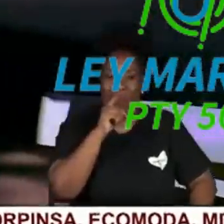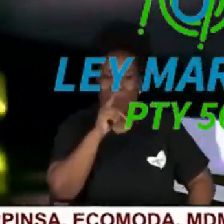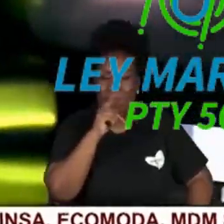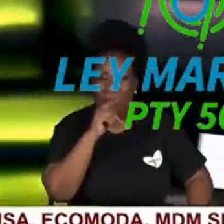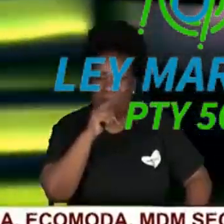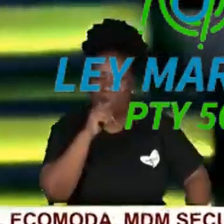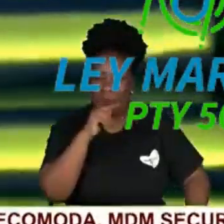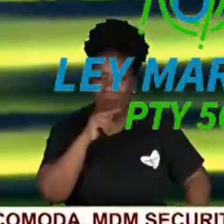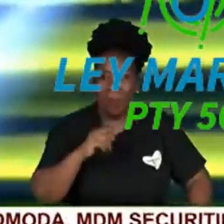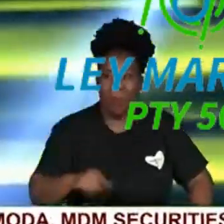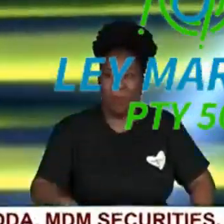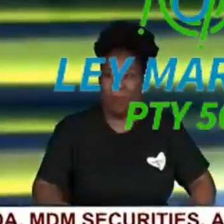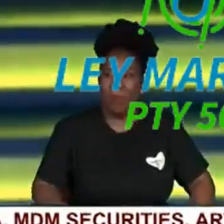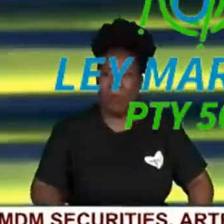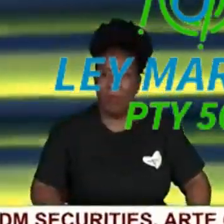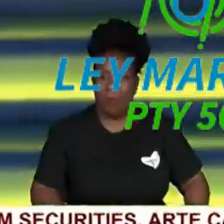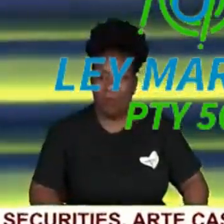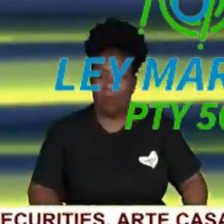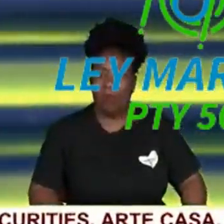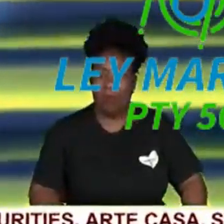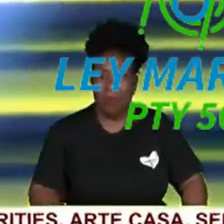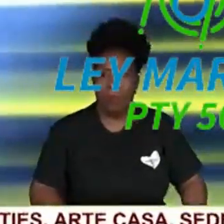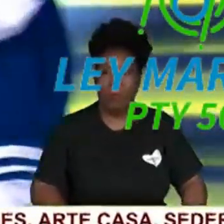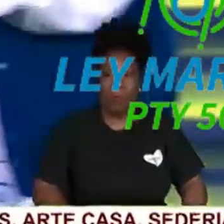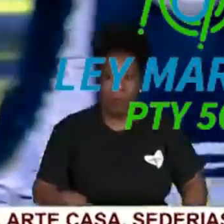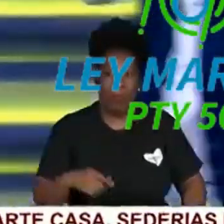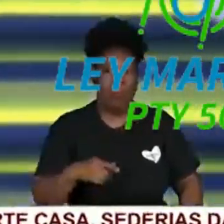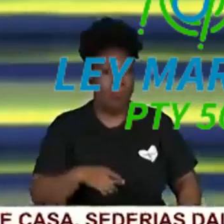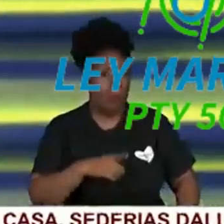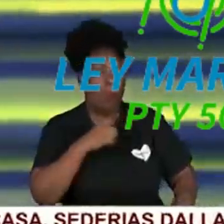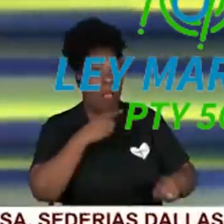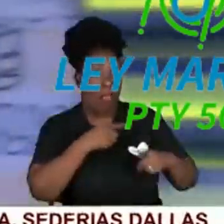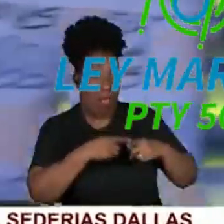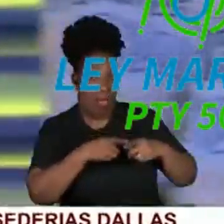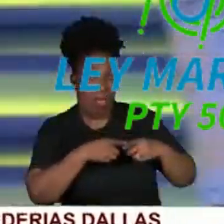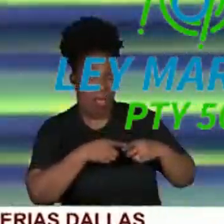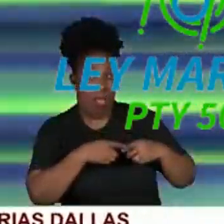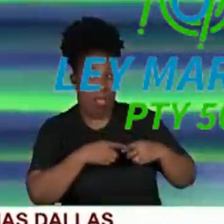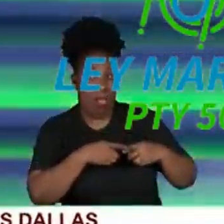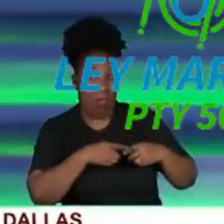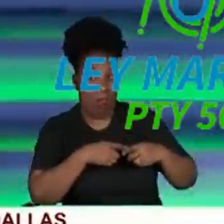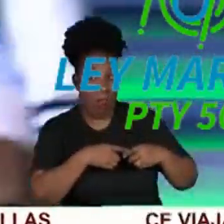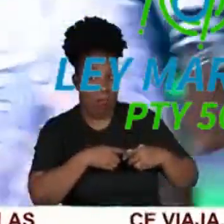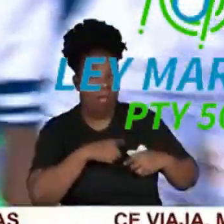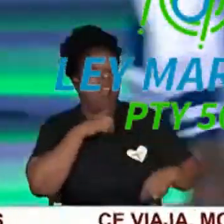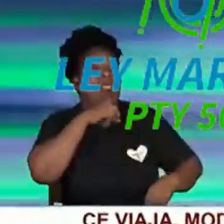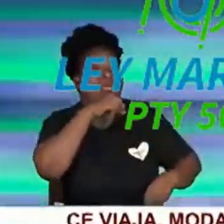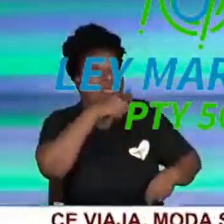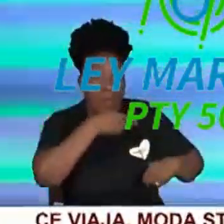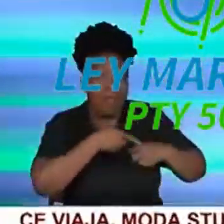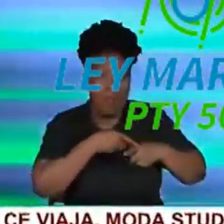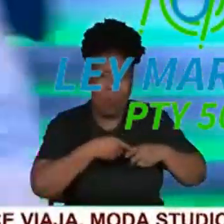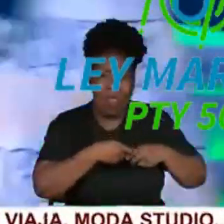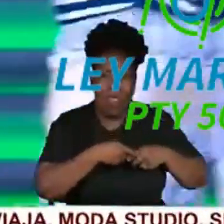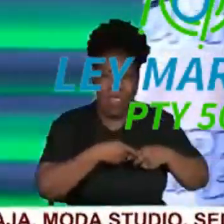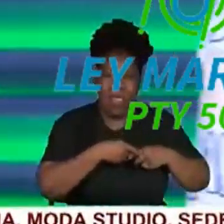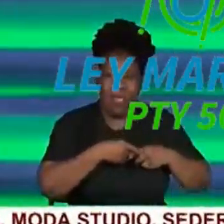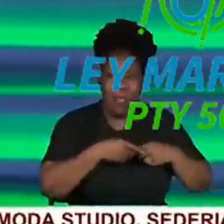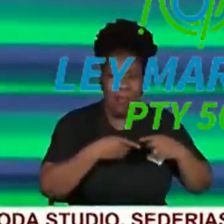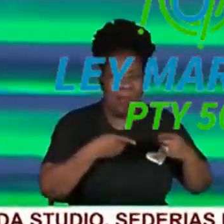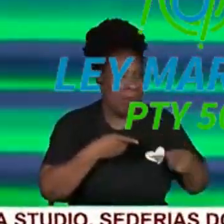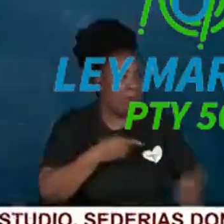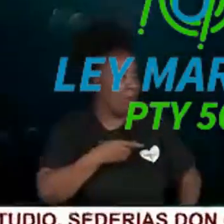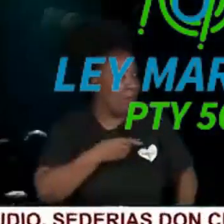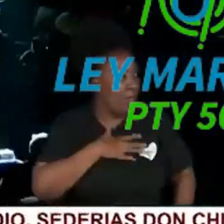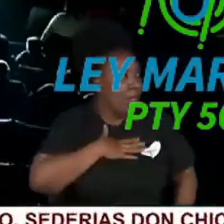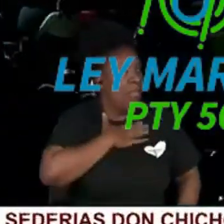Subiendo el kit Teletón. ¿Cómo dice? La verdad duele. La cuchita. Me